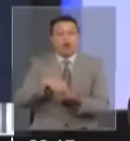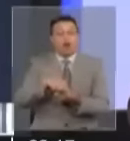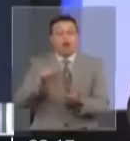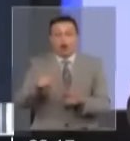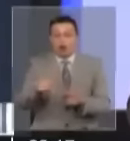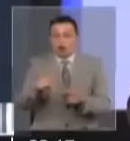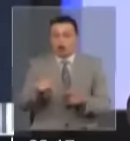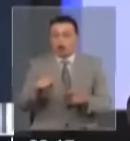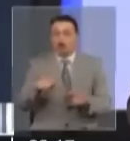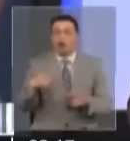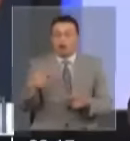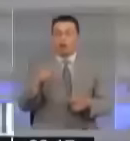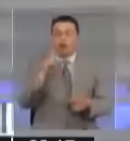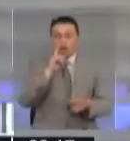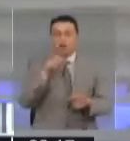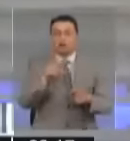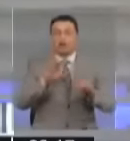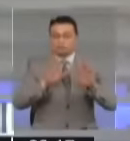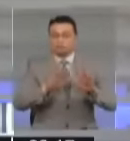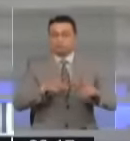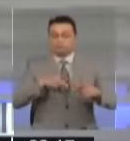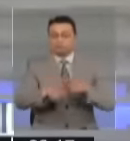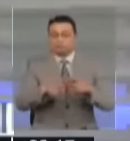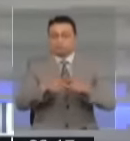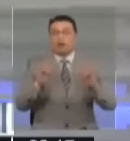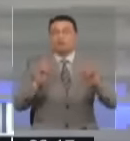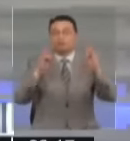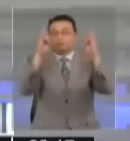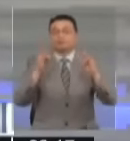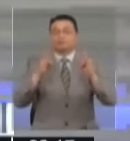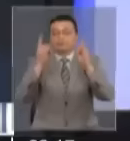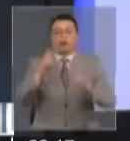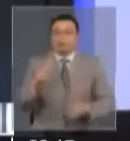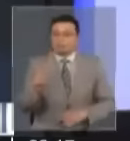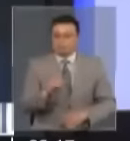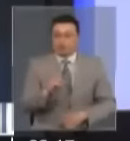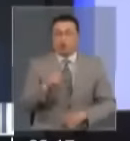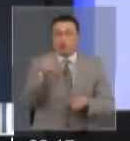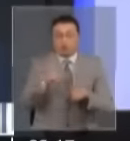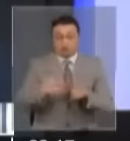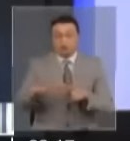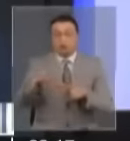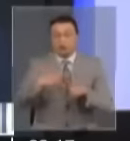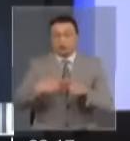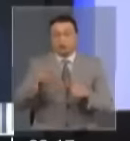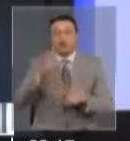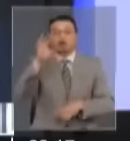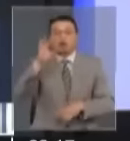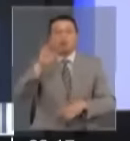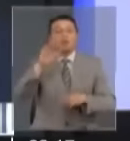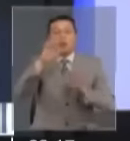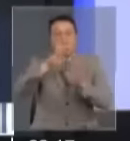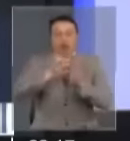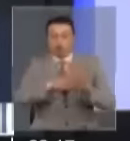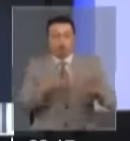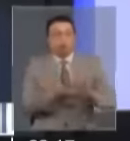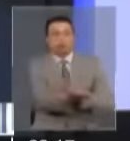día frenando el movimiento inmobiliario, yo creo que no, porque cada semana entran como 50 proyectos a la comuna y yo creo